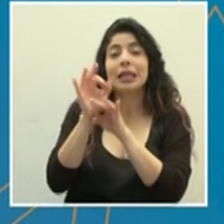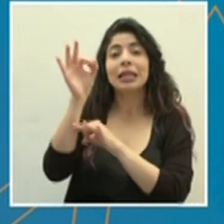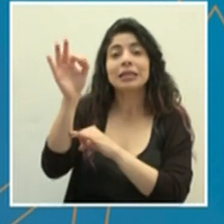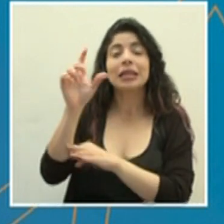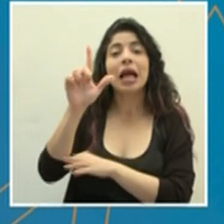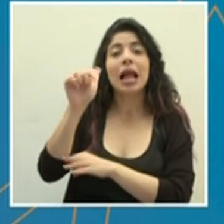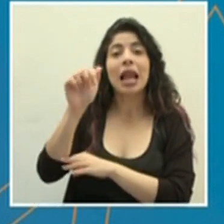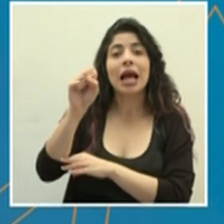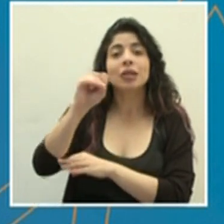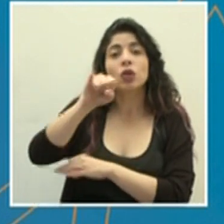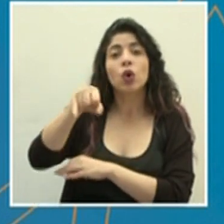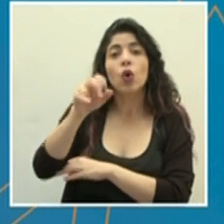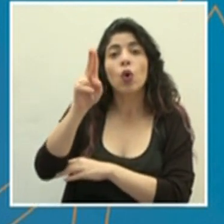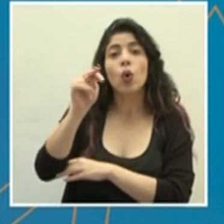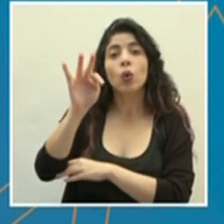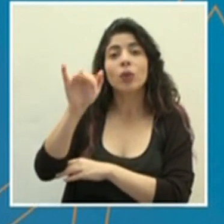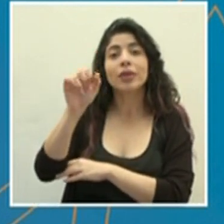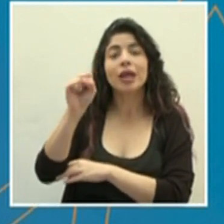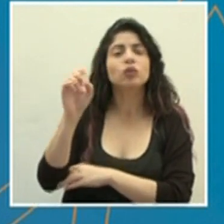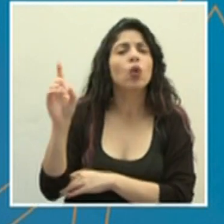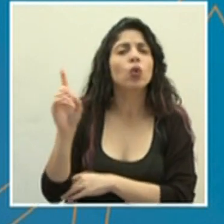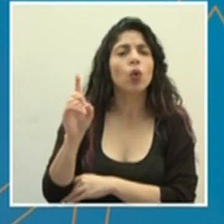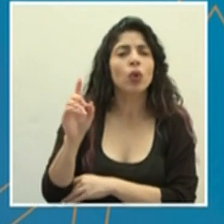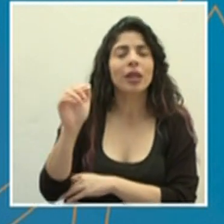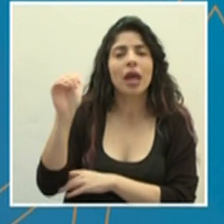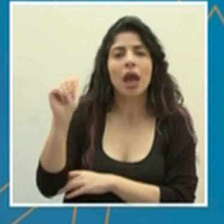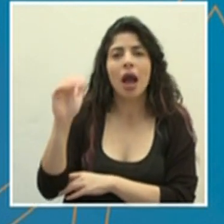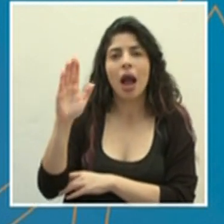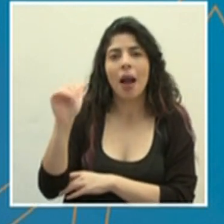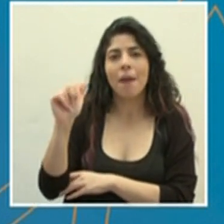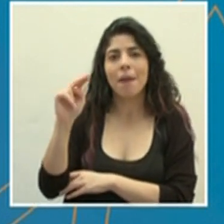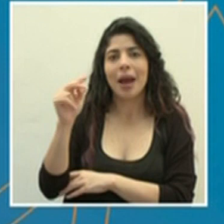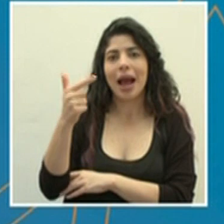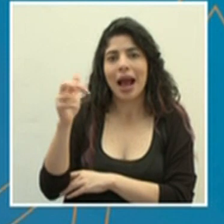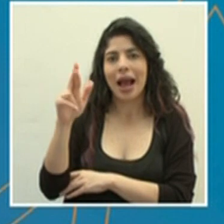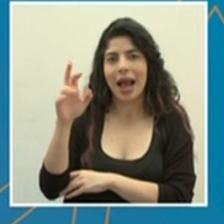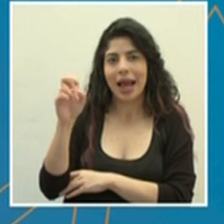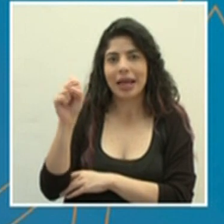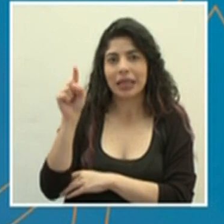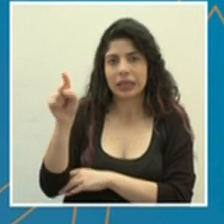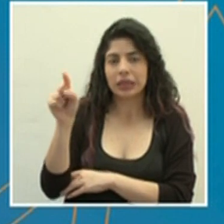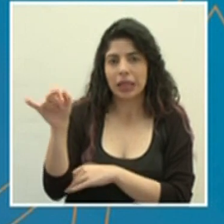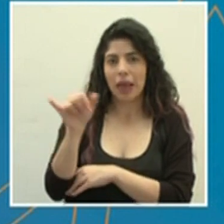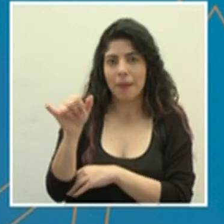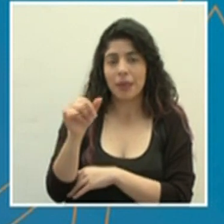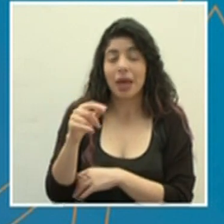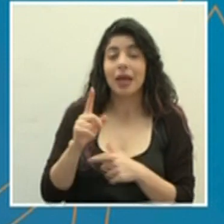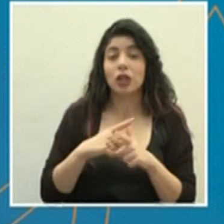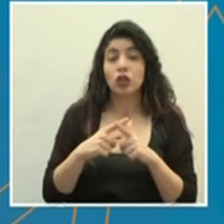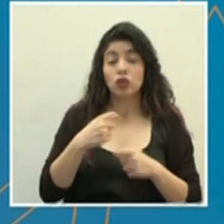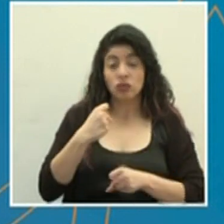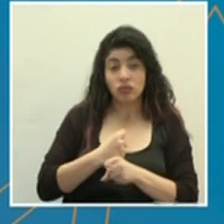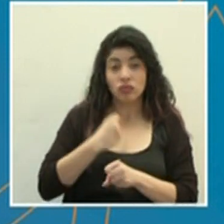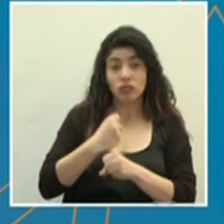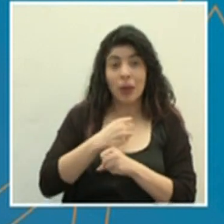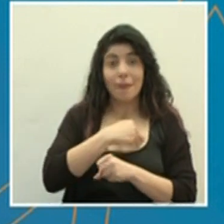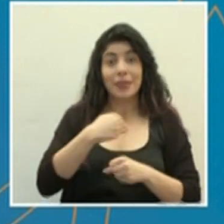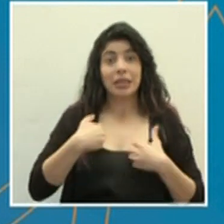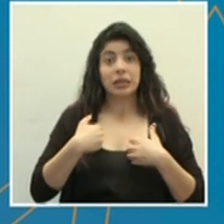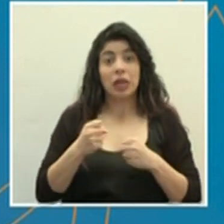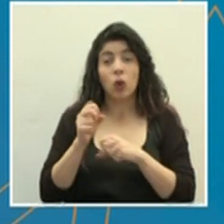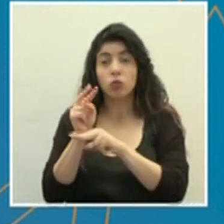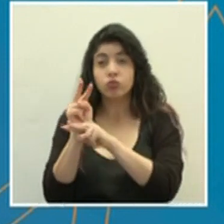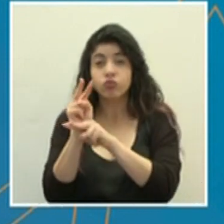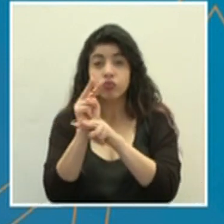Las Juntas en el Cantón de Avangares. Esto por cuanto la vigilancia de la salud que se desarrolla desde el Ministerio de